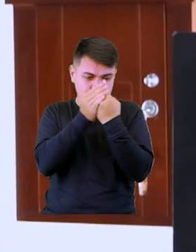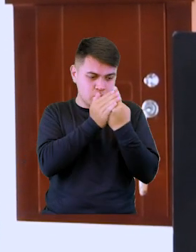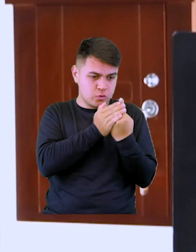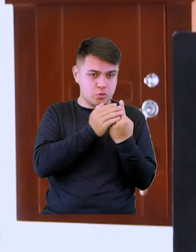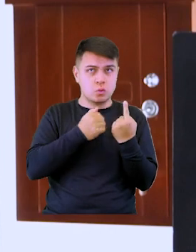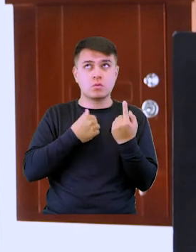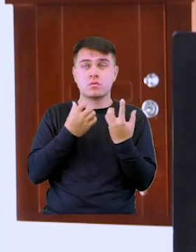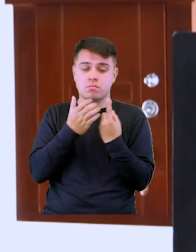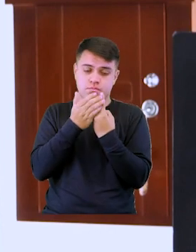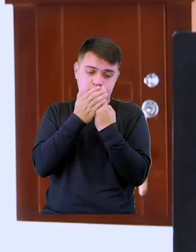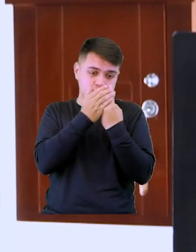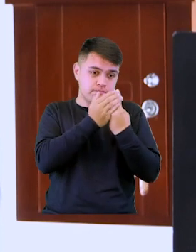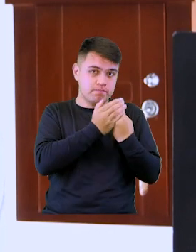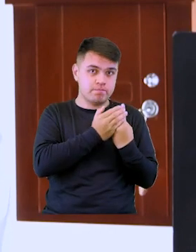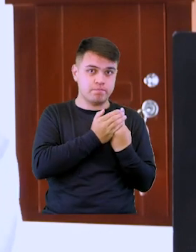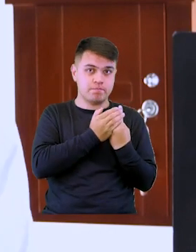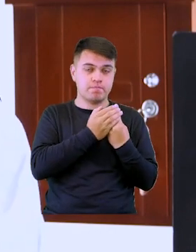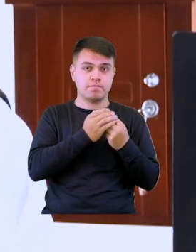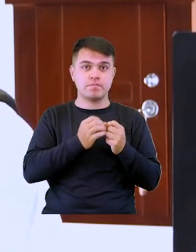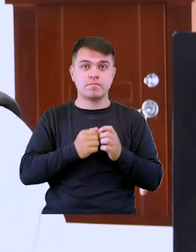me refugio en ti.